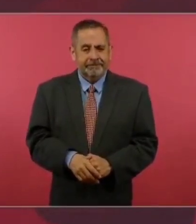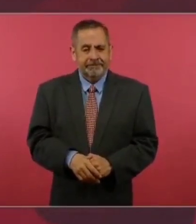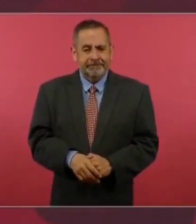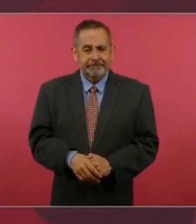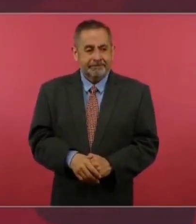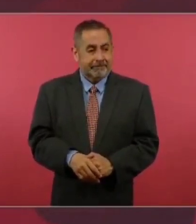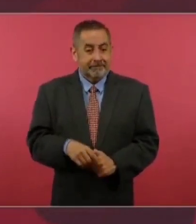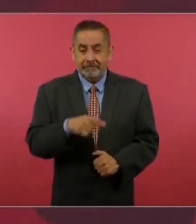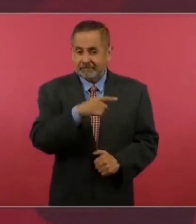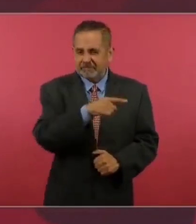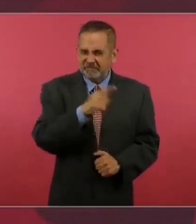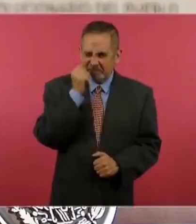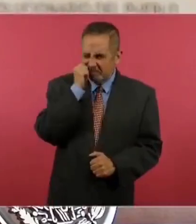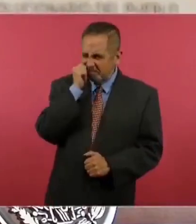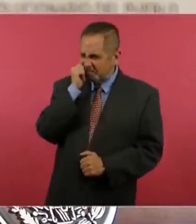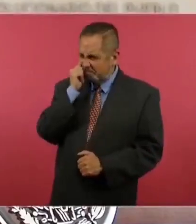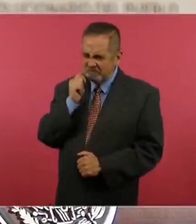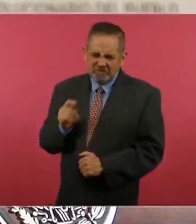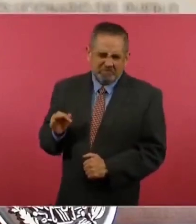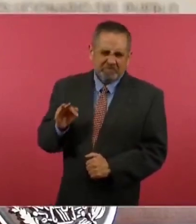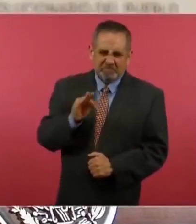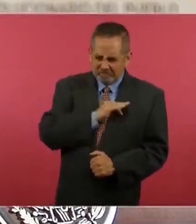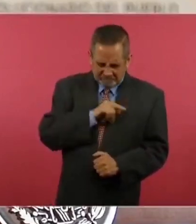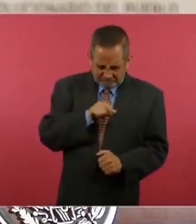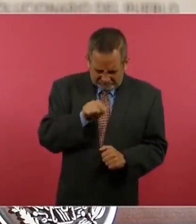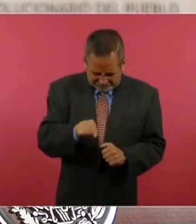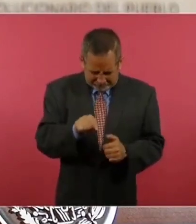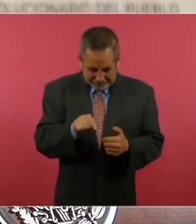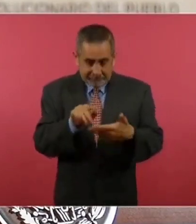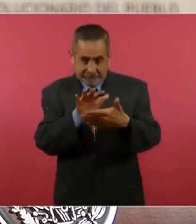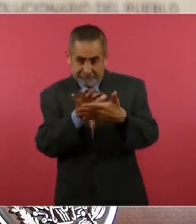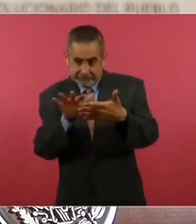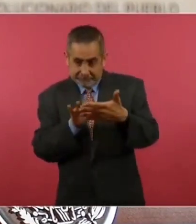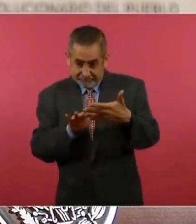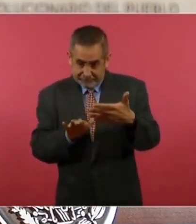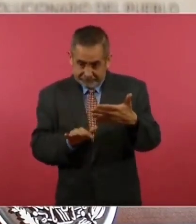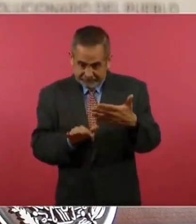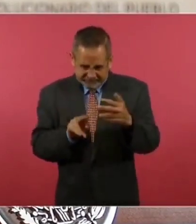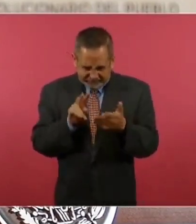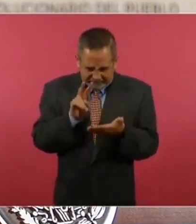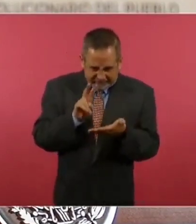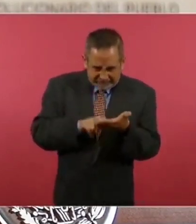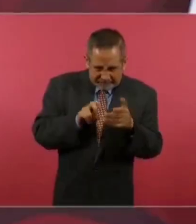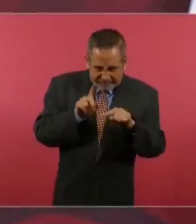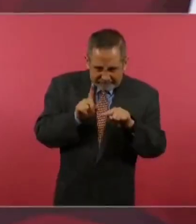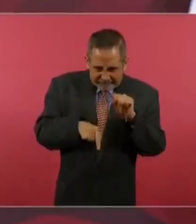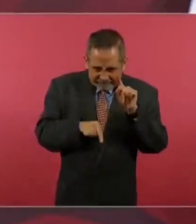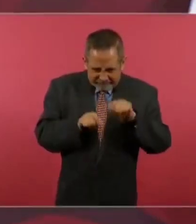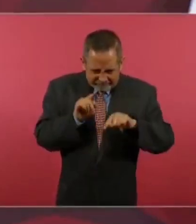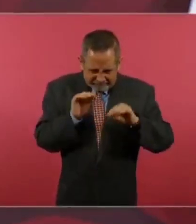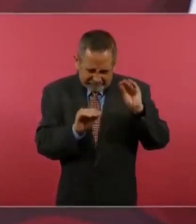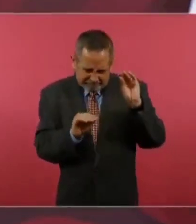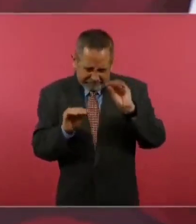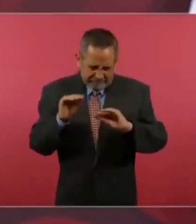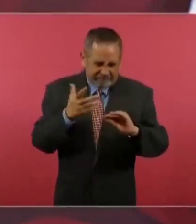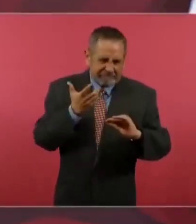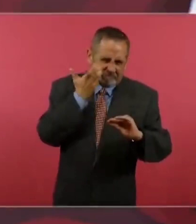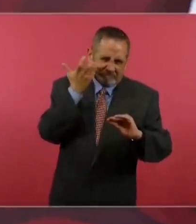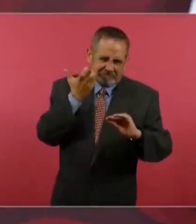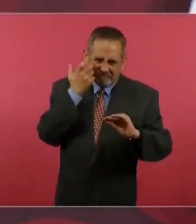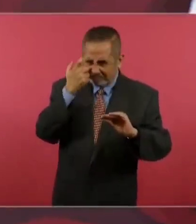se atrevieron a modificar lo que expresé aquí